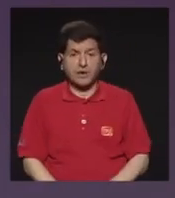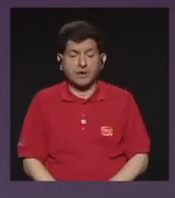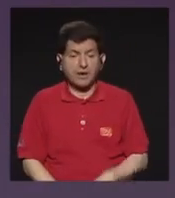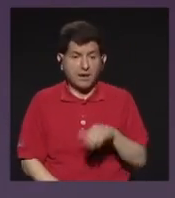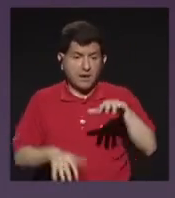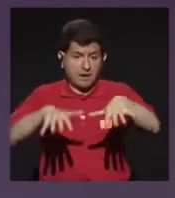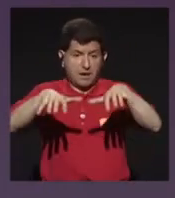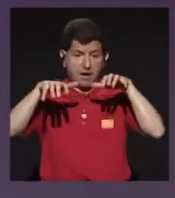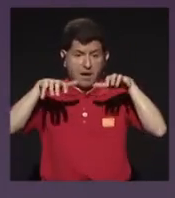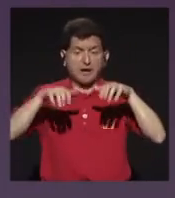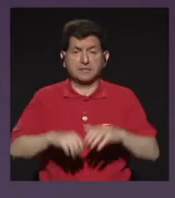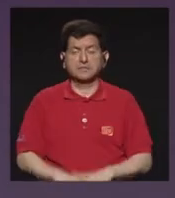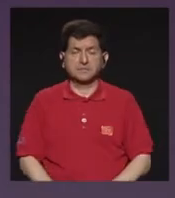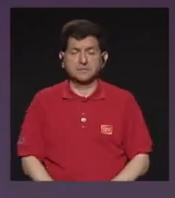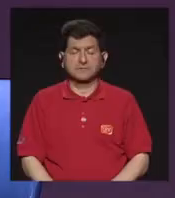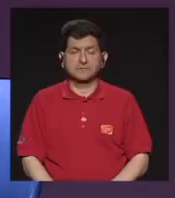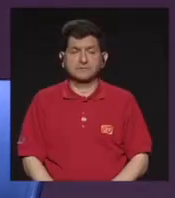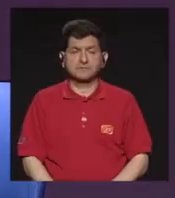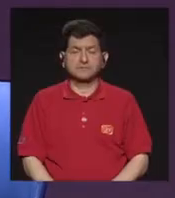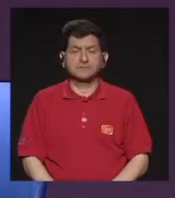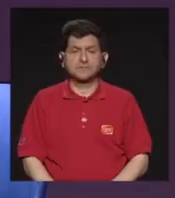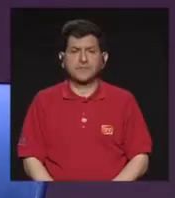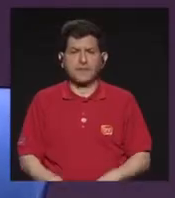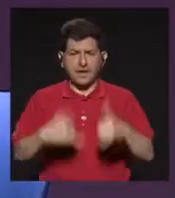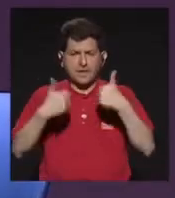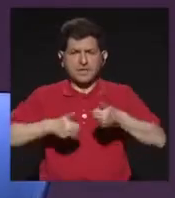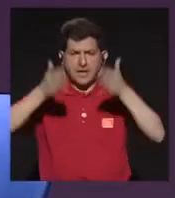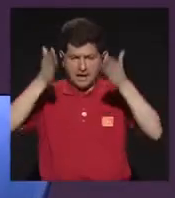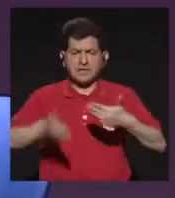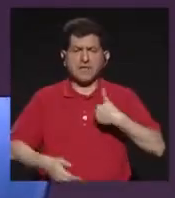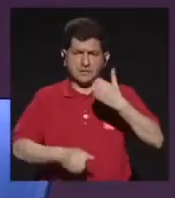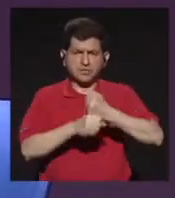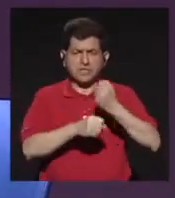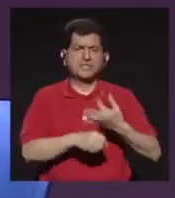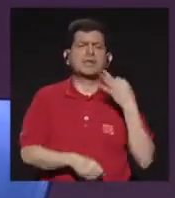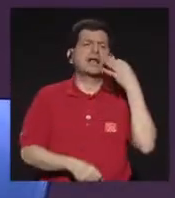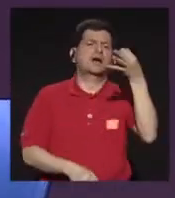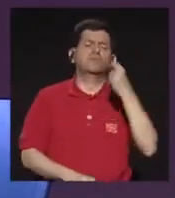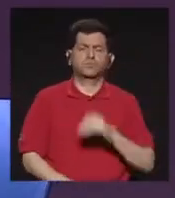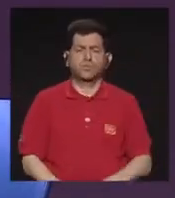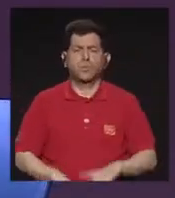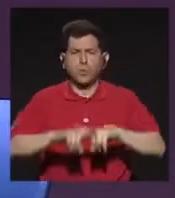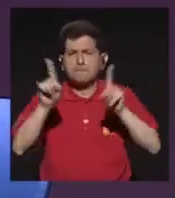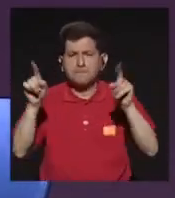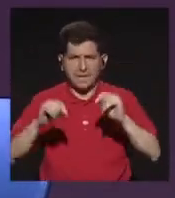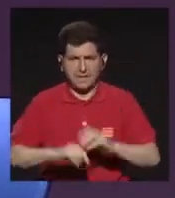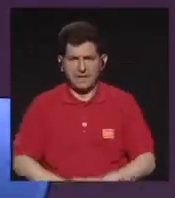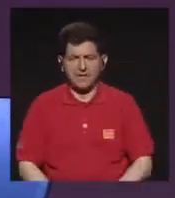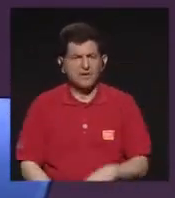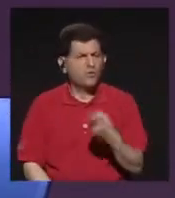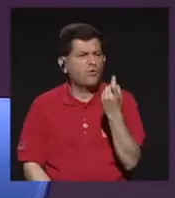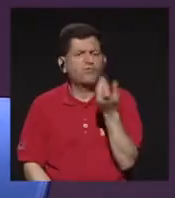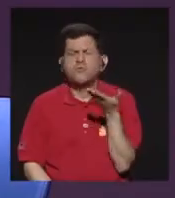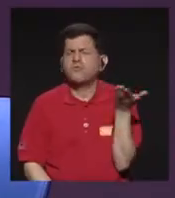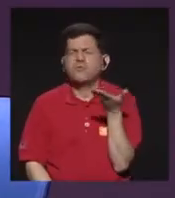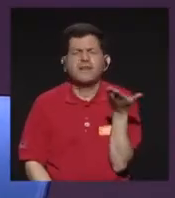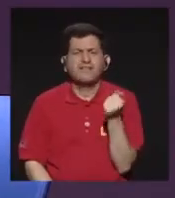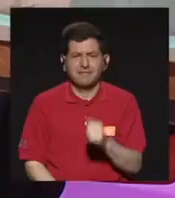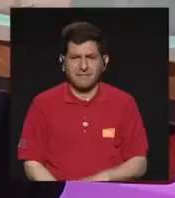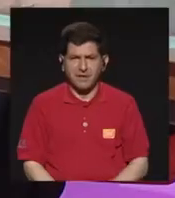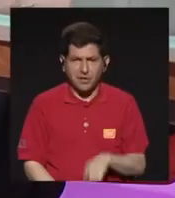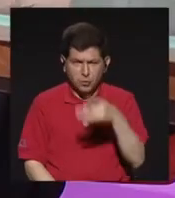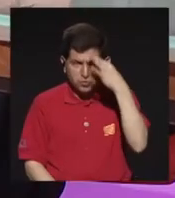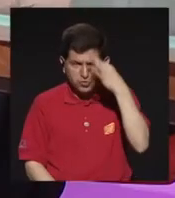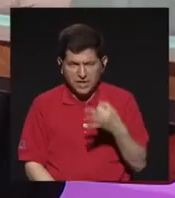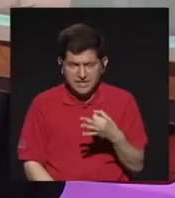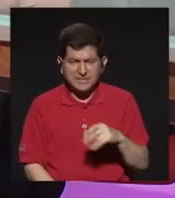una asamblea por la cantidad de personas. Ustedes ya son candidatas y tienen una labor hacia adelante. A ver, pero veamos, ¿qué hace falta? ¿Qué creen ustedes